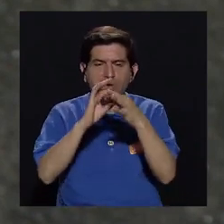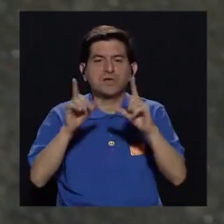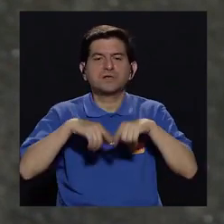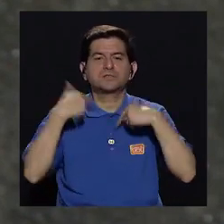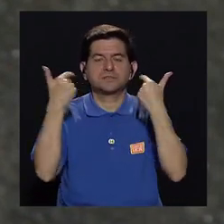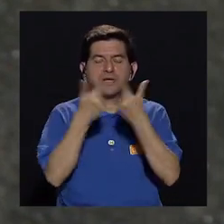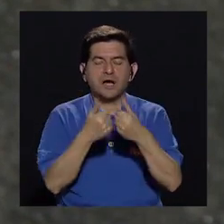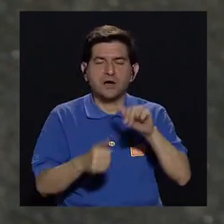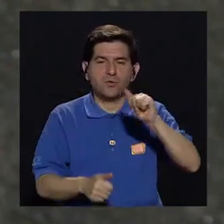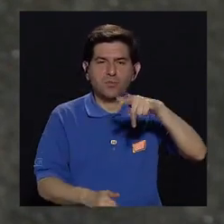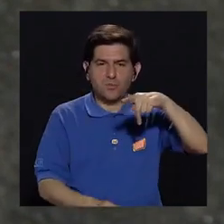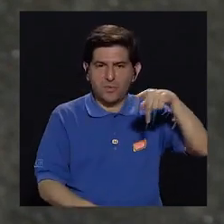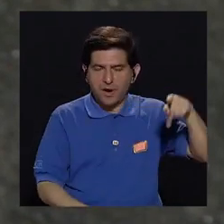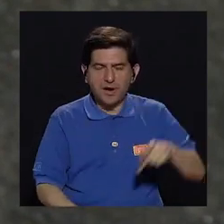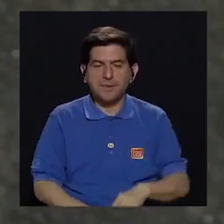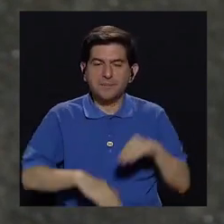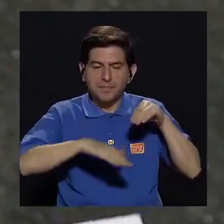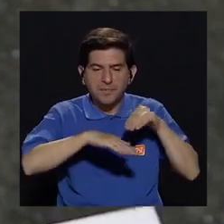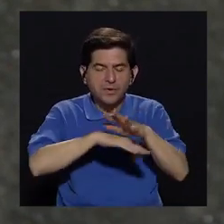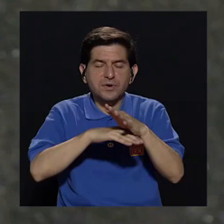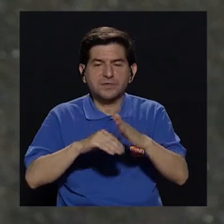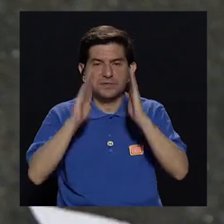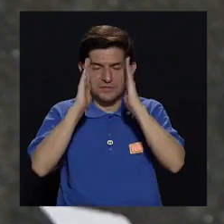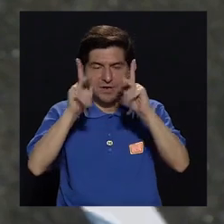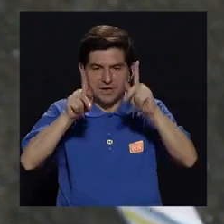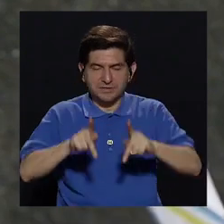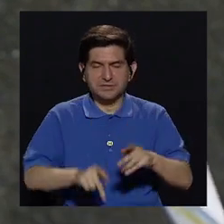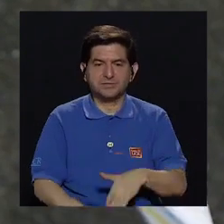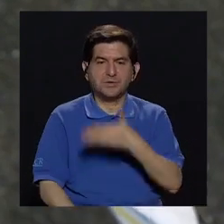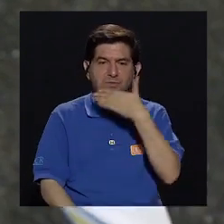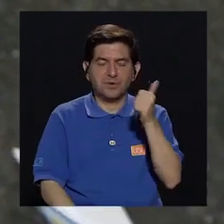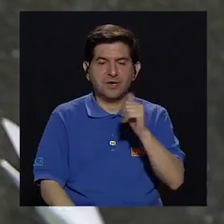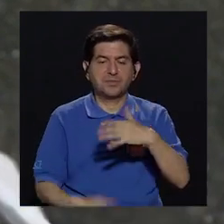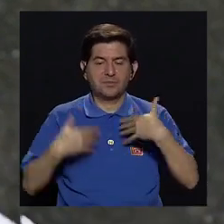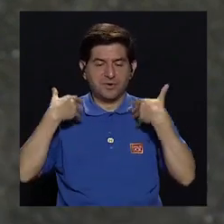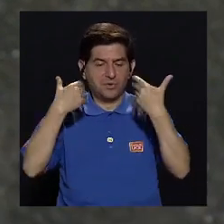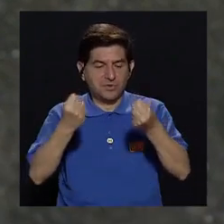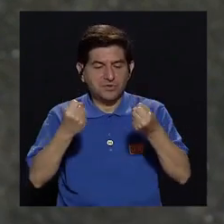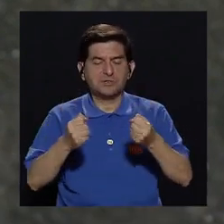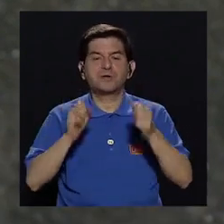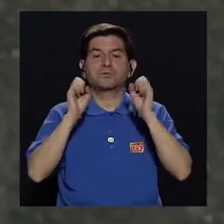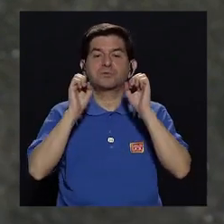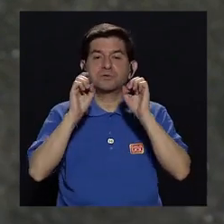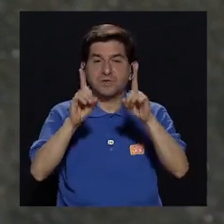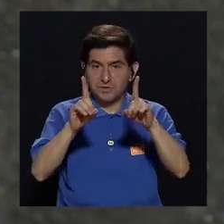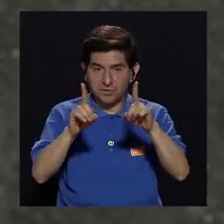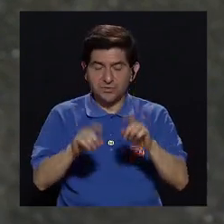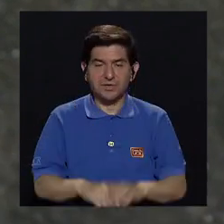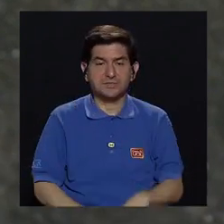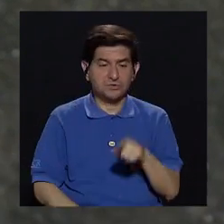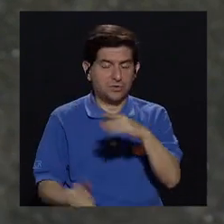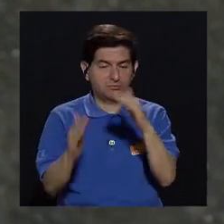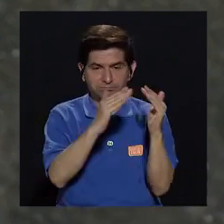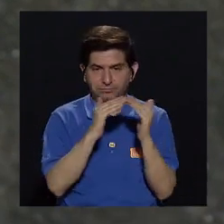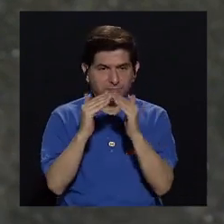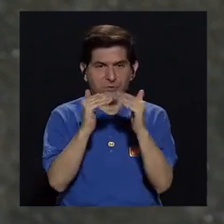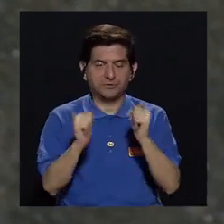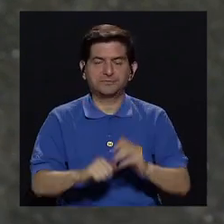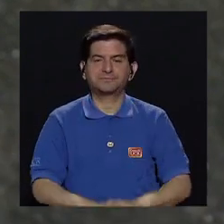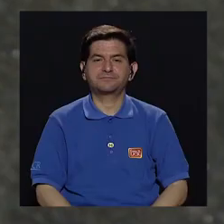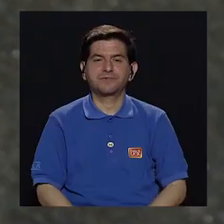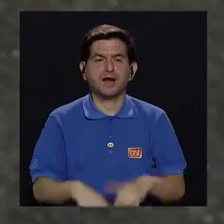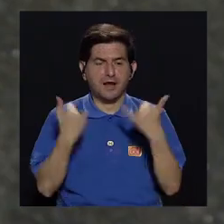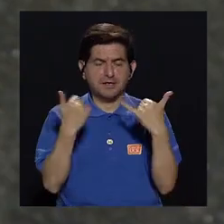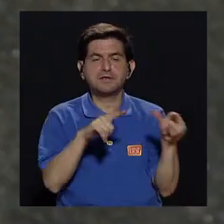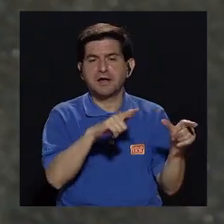un grupo de aplicaciones orientadas al ciudadano para mejorar la salud, la educación de la población.